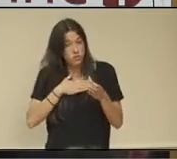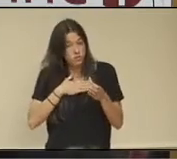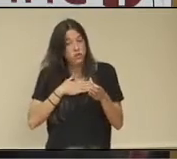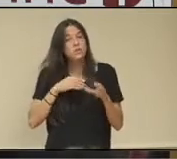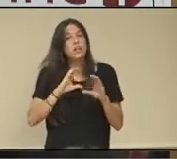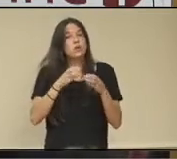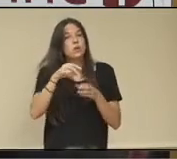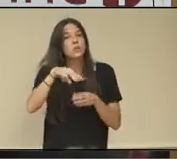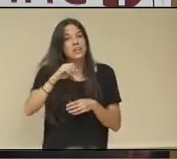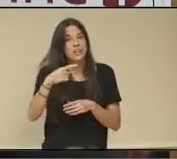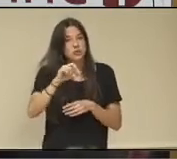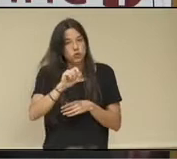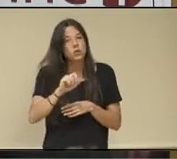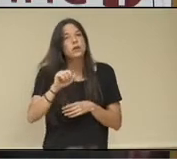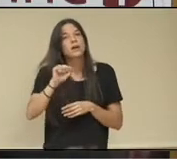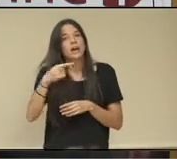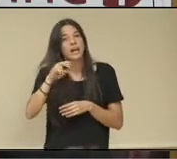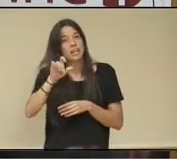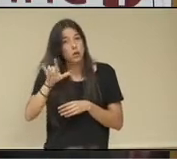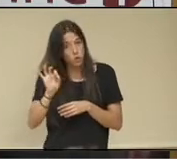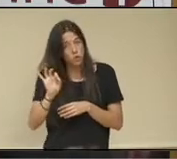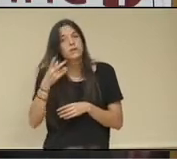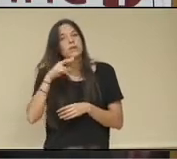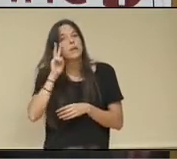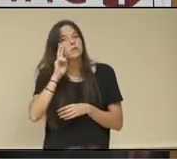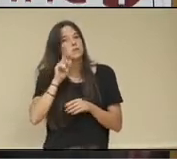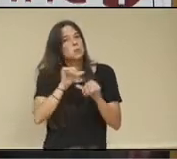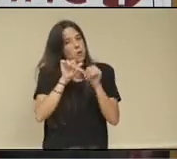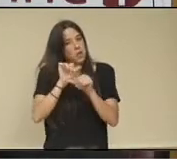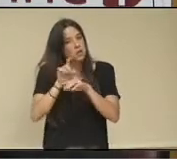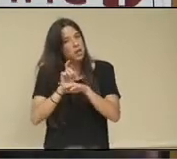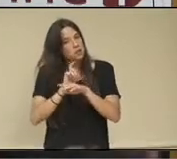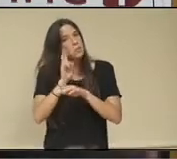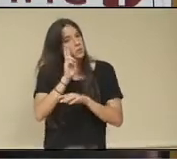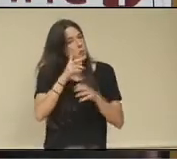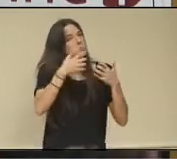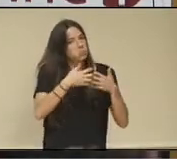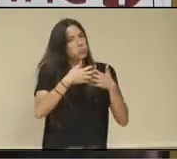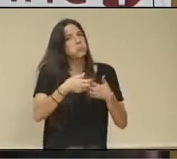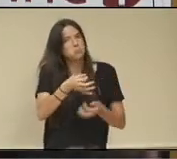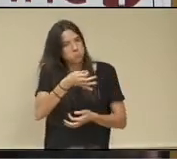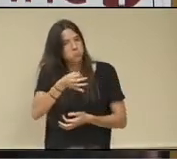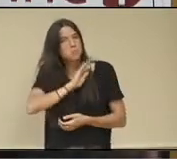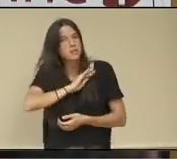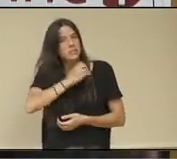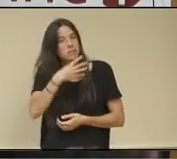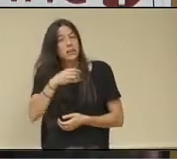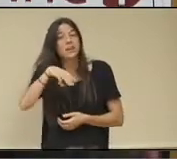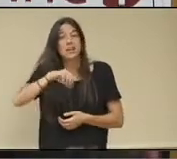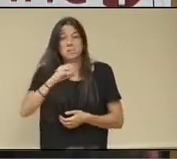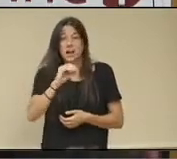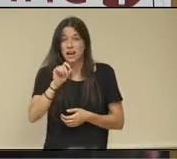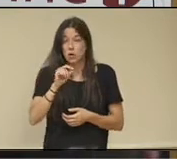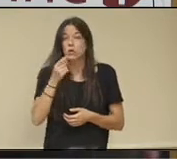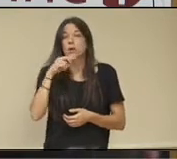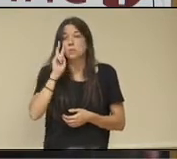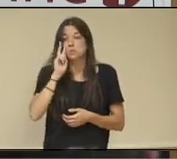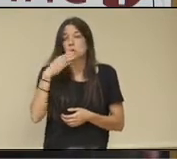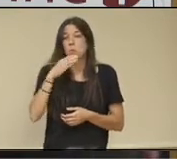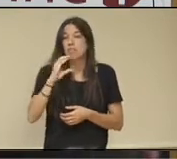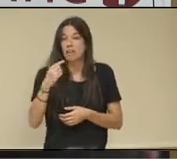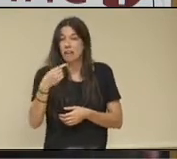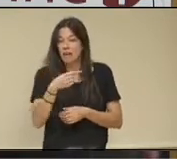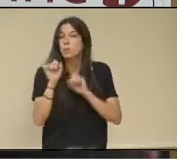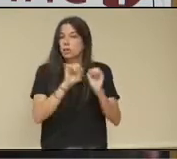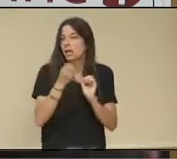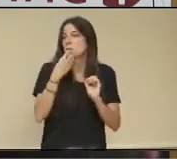Aguiló, que ha visto en distintos modelos de ratón que funciona. En macacos se ha visto que BCG protege mejor de forma